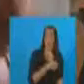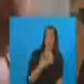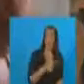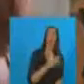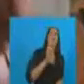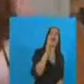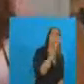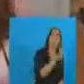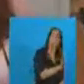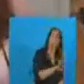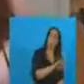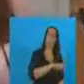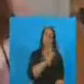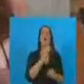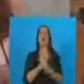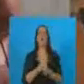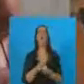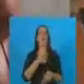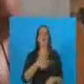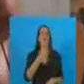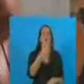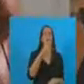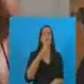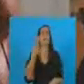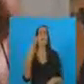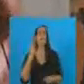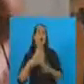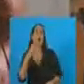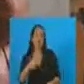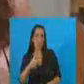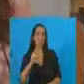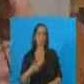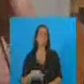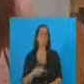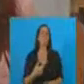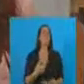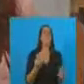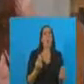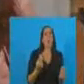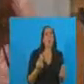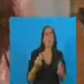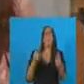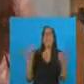3,2 por mil. Todo esto ha tenido que ver con dos grandes planes. El plan NACER